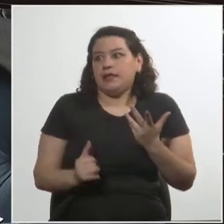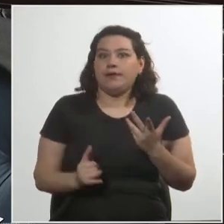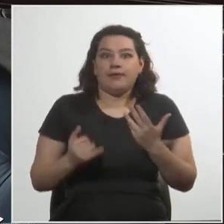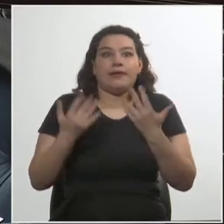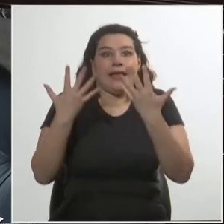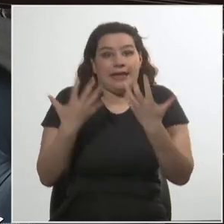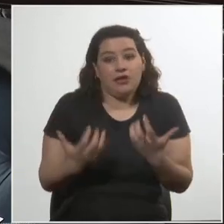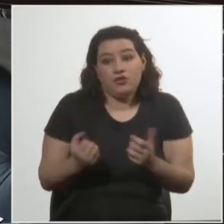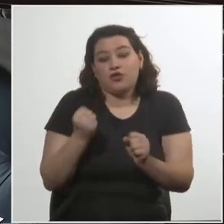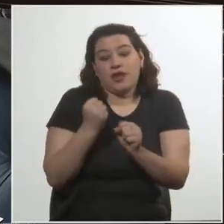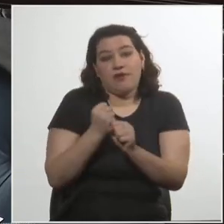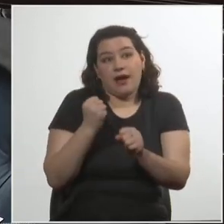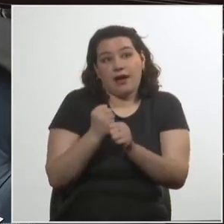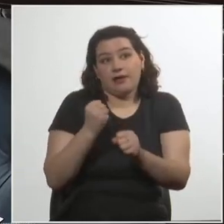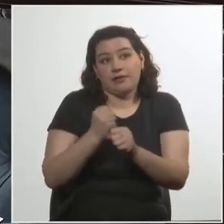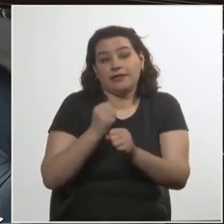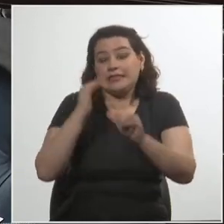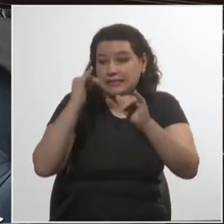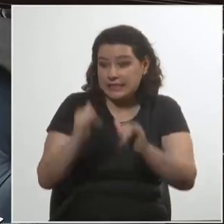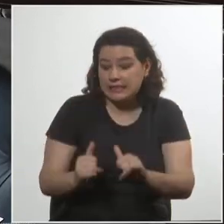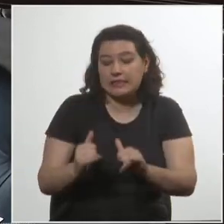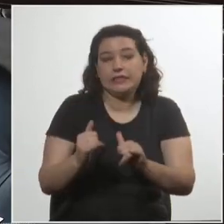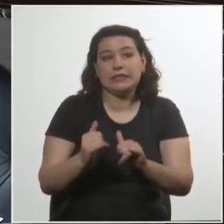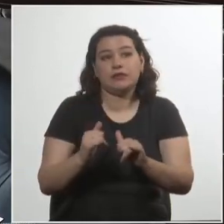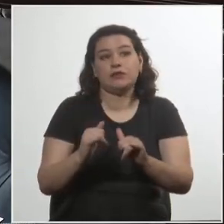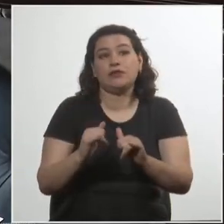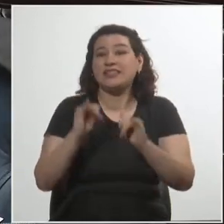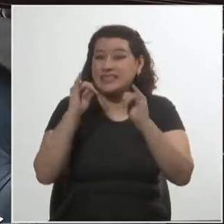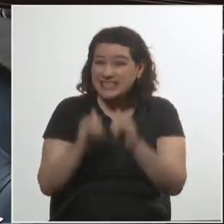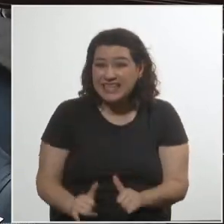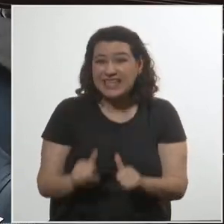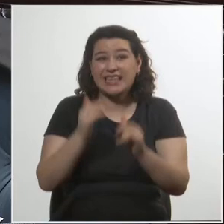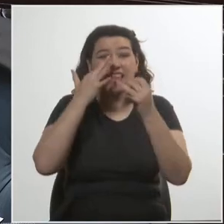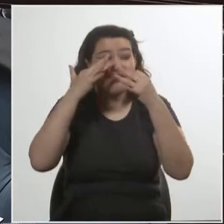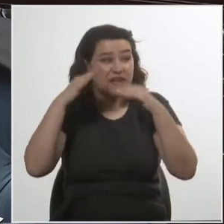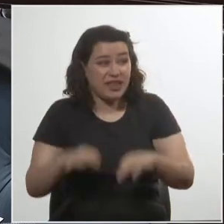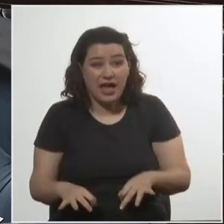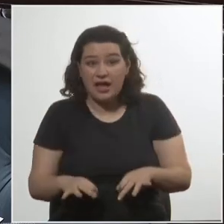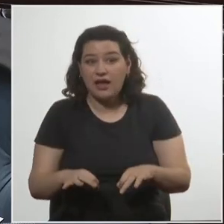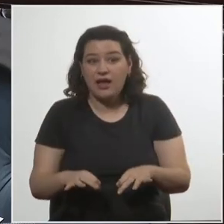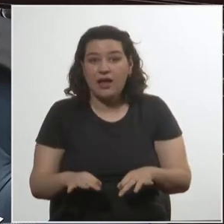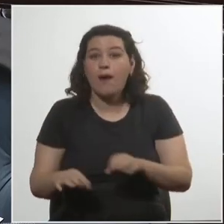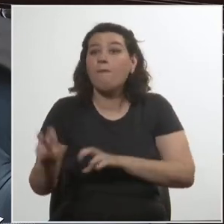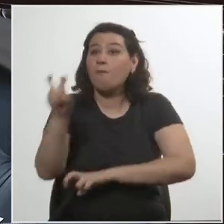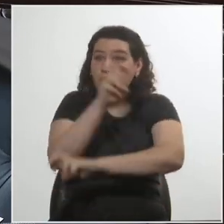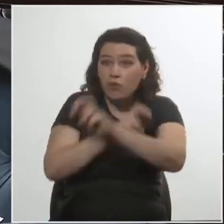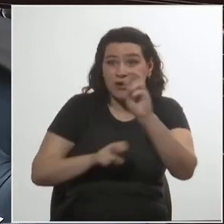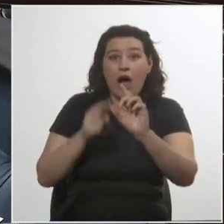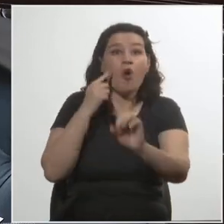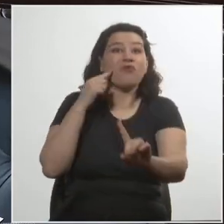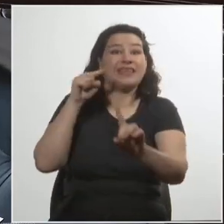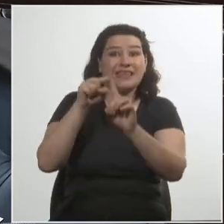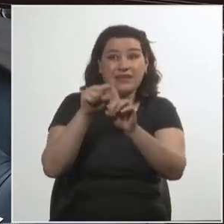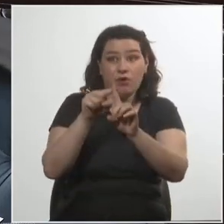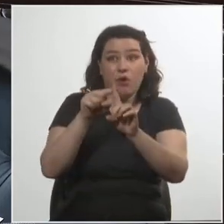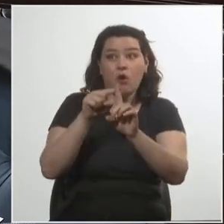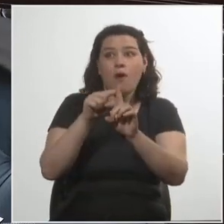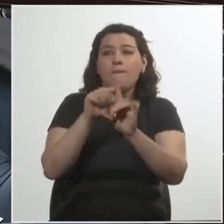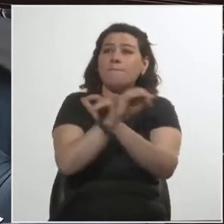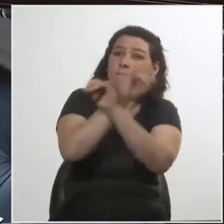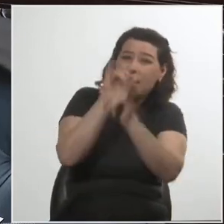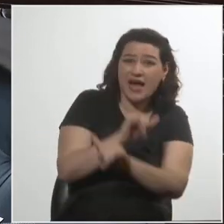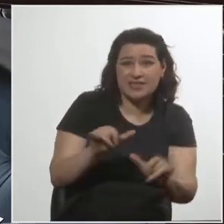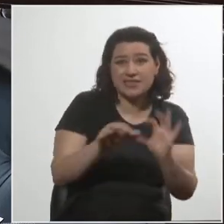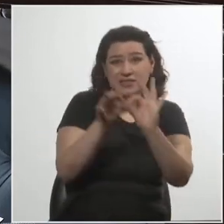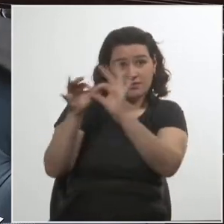y la mejor este intención si realmente se persigue el objetivo que se plantea y yo creo